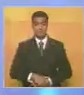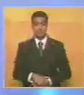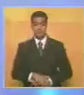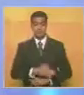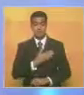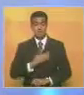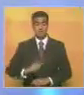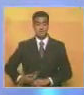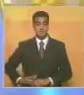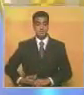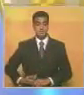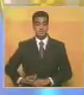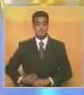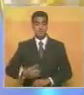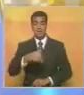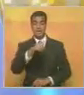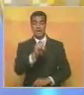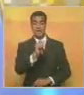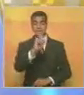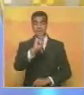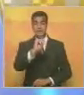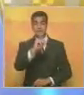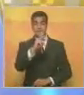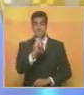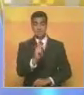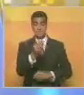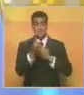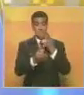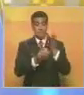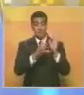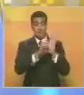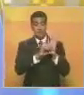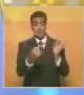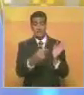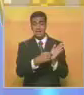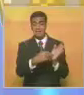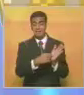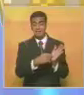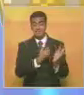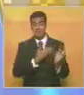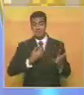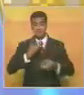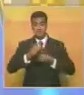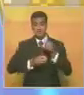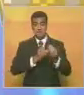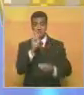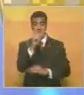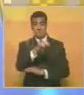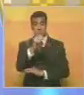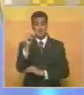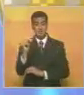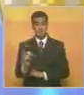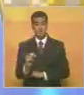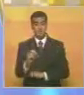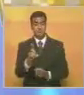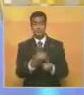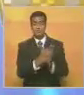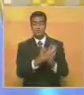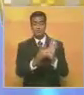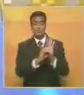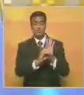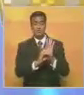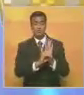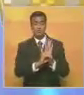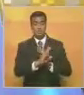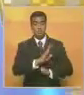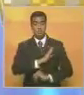El presidente de la Cámara Inmobiliaria, Aquiles Martini Pietri, manifestó que la ley de arrendamientos que pretende implantar la Asamblea Nacional cercena los derechos de